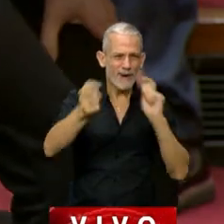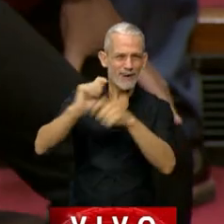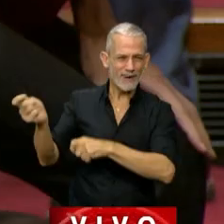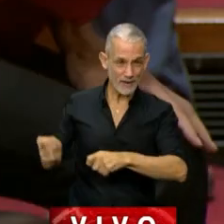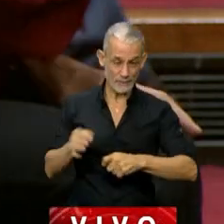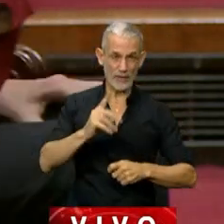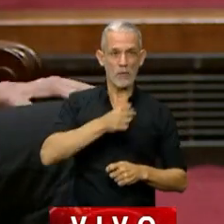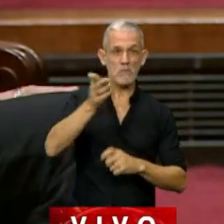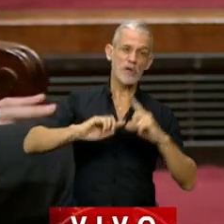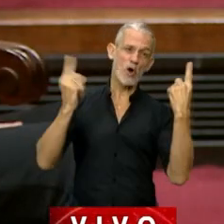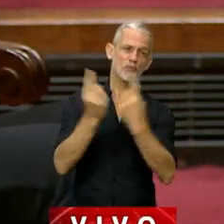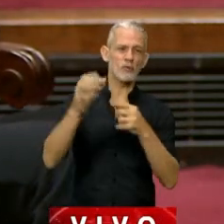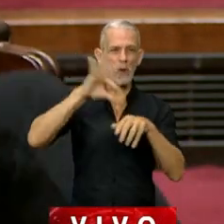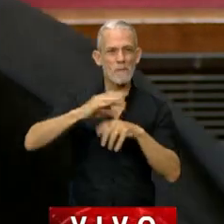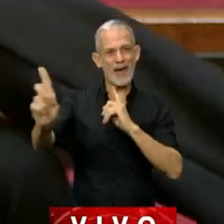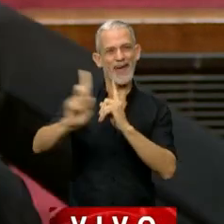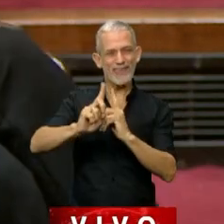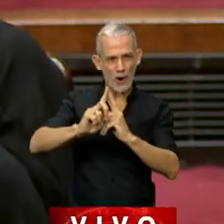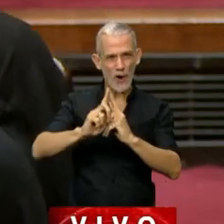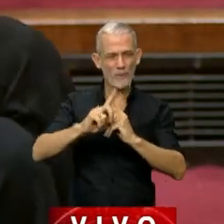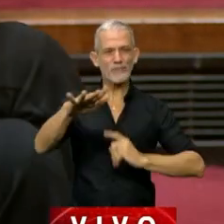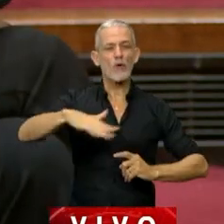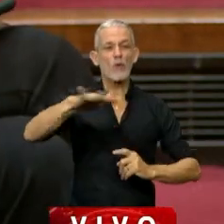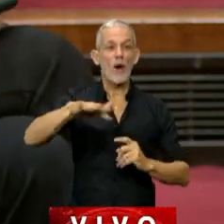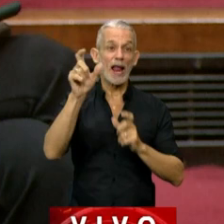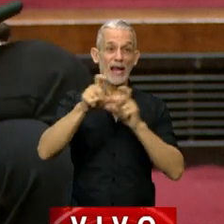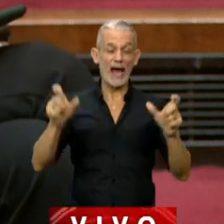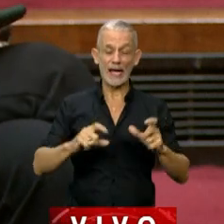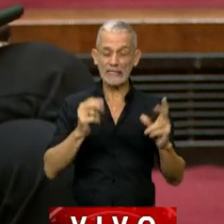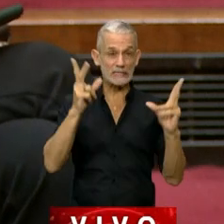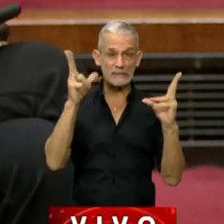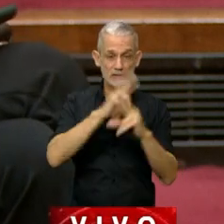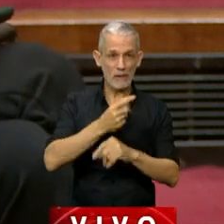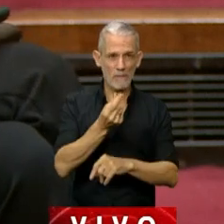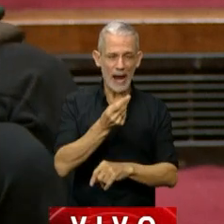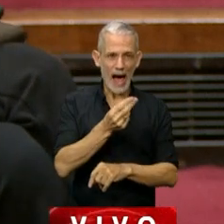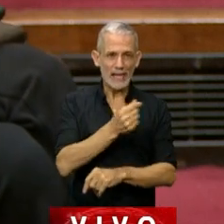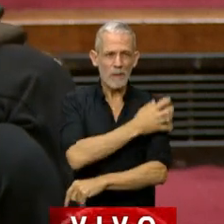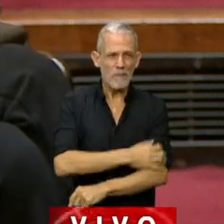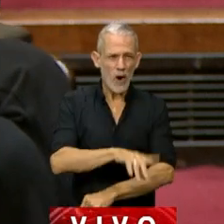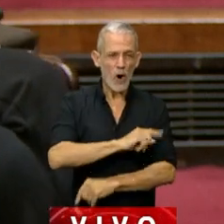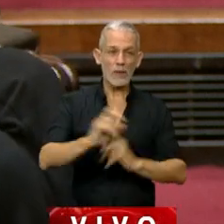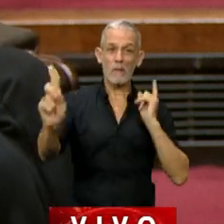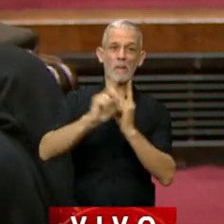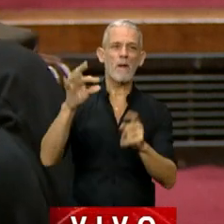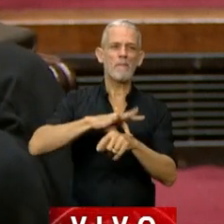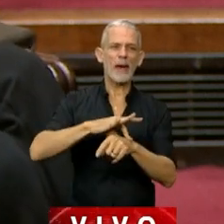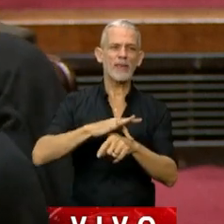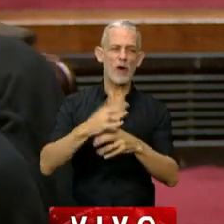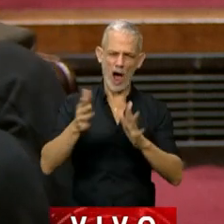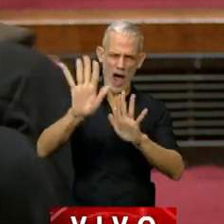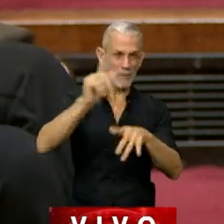van a los consultorios, sobre todo en aquellos lugares donde la gente no tiene recursos, y el médico le